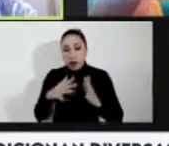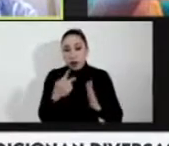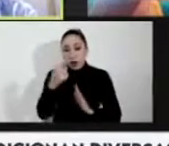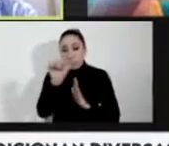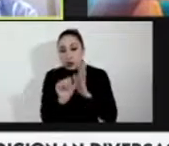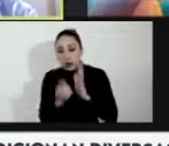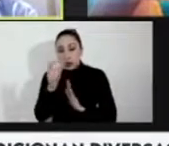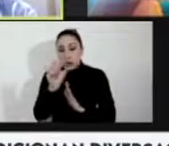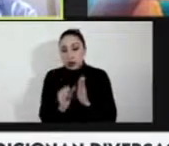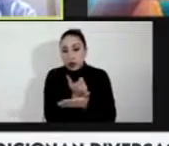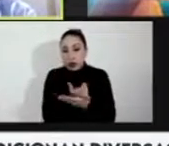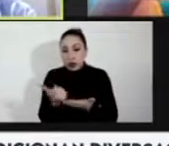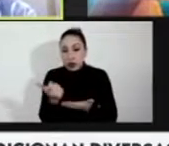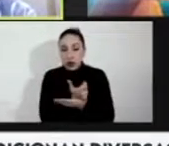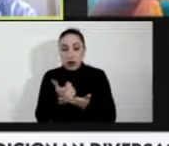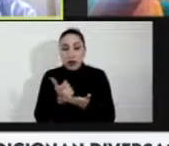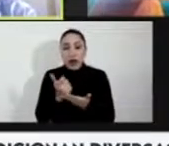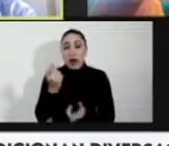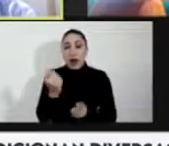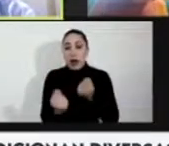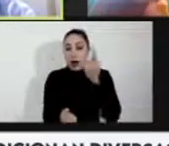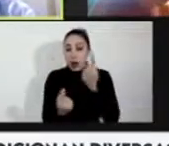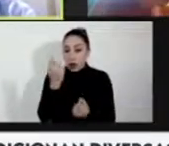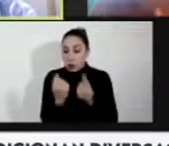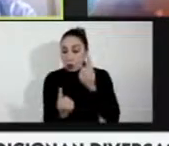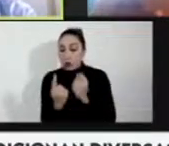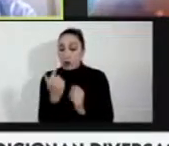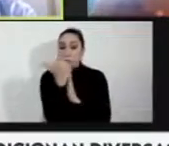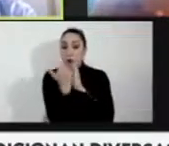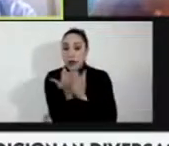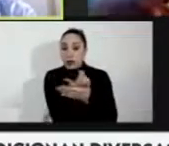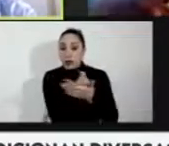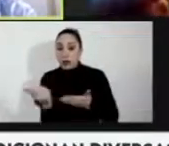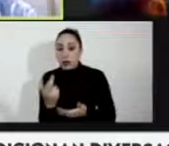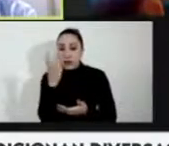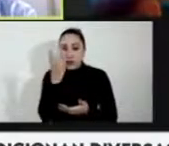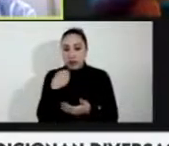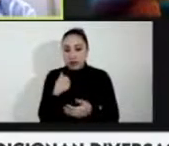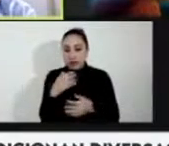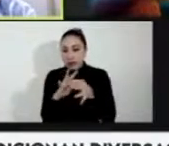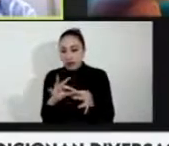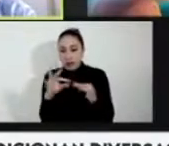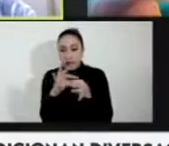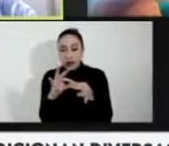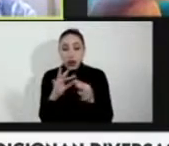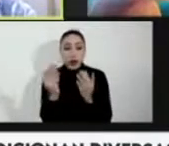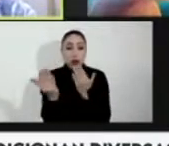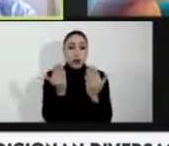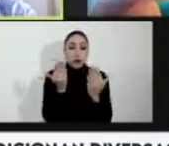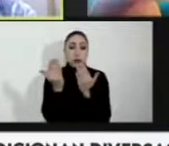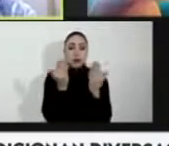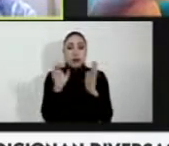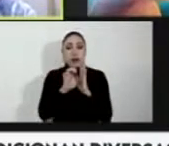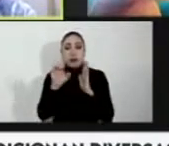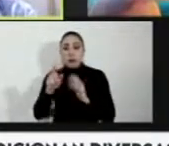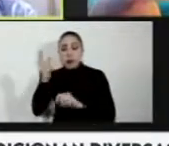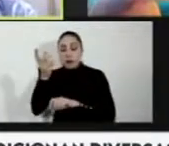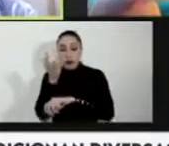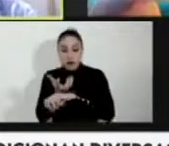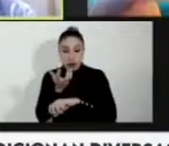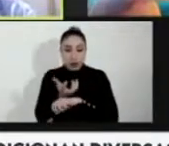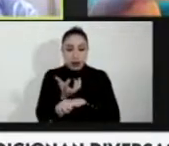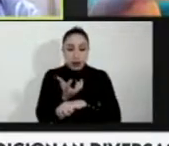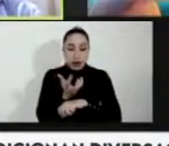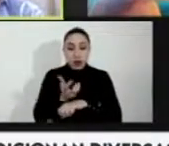Unos hasta ganan menos que de esta cantidad. En comparación, por ejemplo, con Estados Unidos, donde el salario es